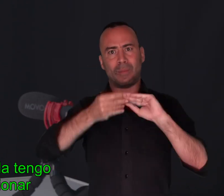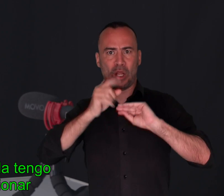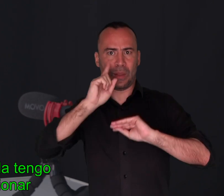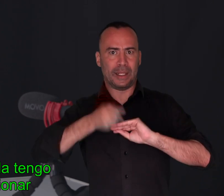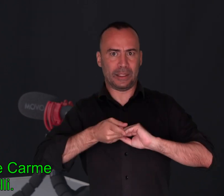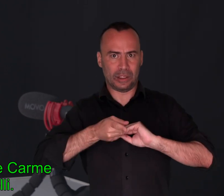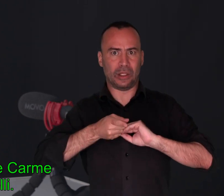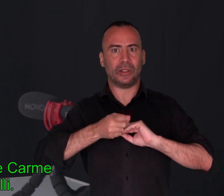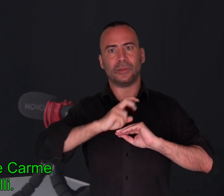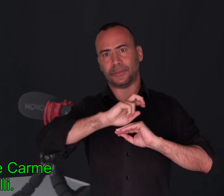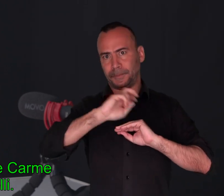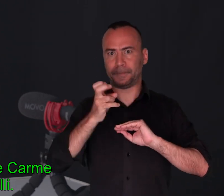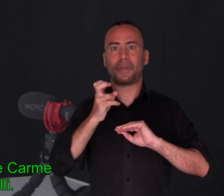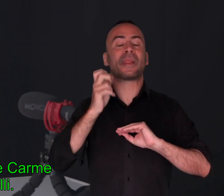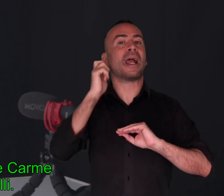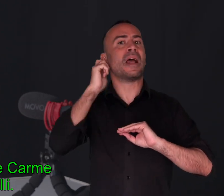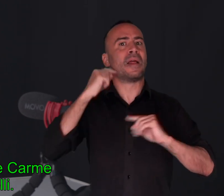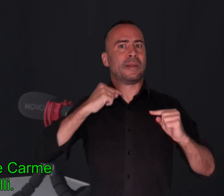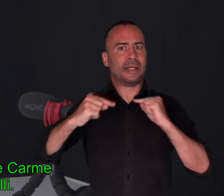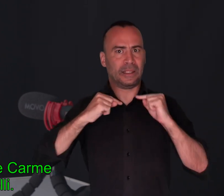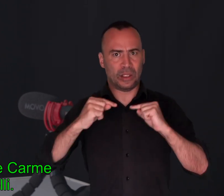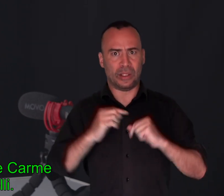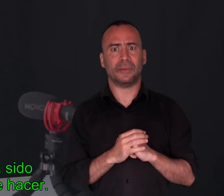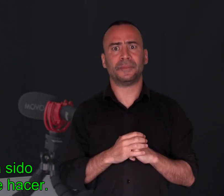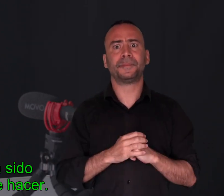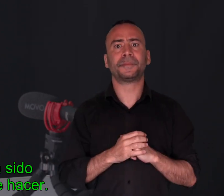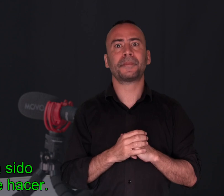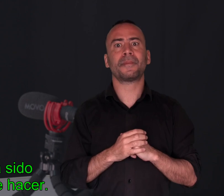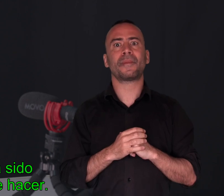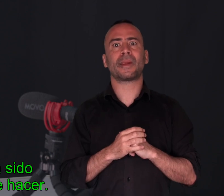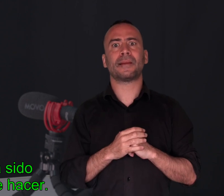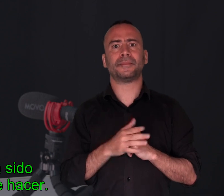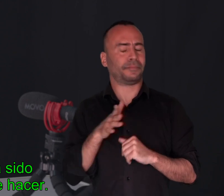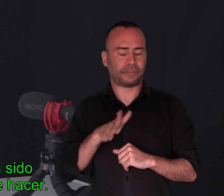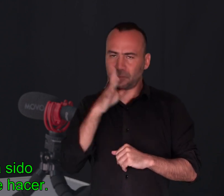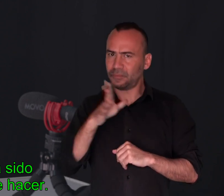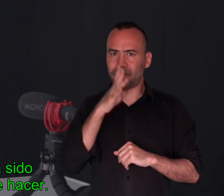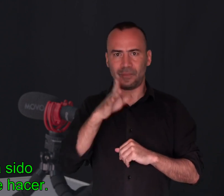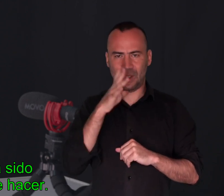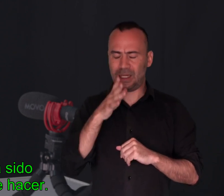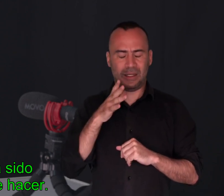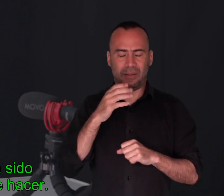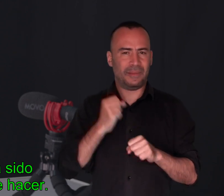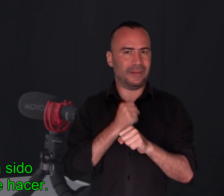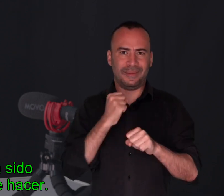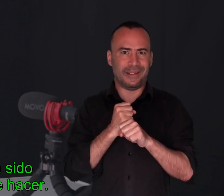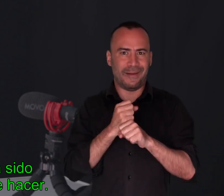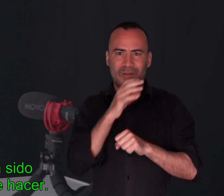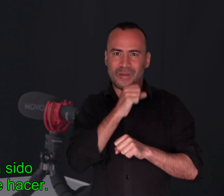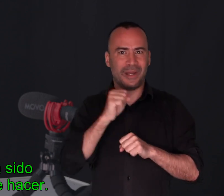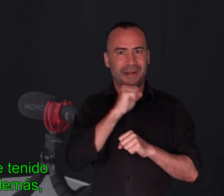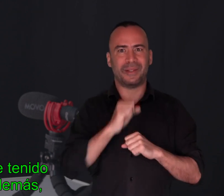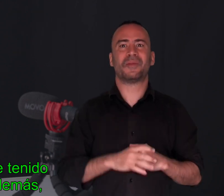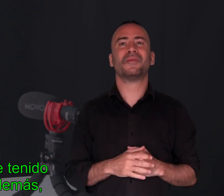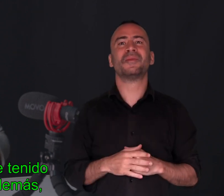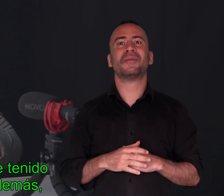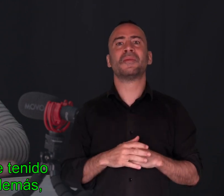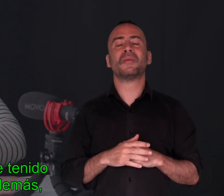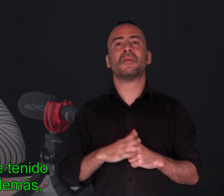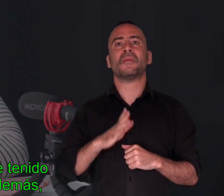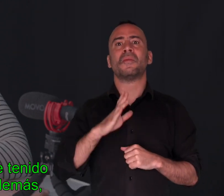que mencionar Sí y dirección de karma pacheli y claro ha sido fascinante de hacer